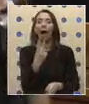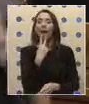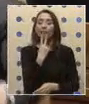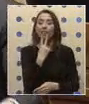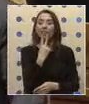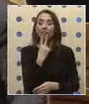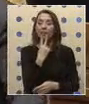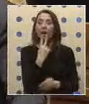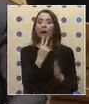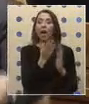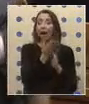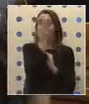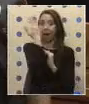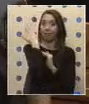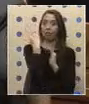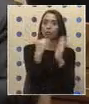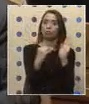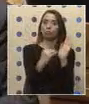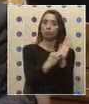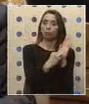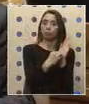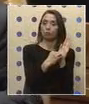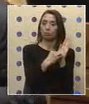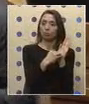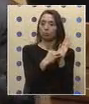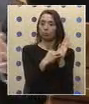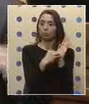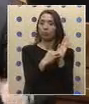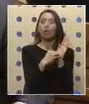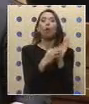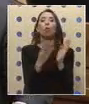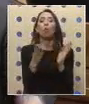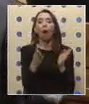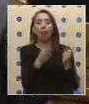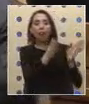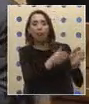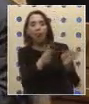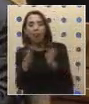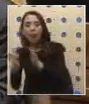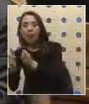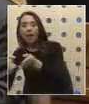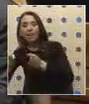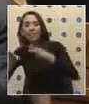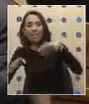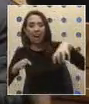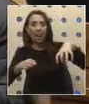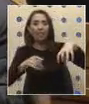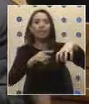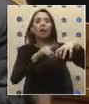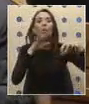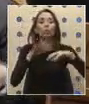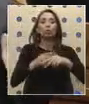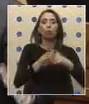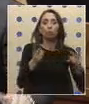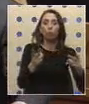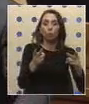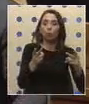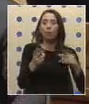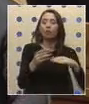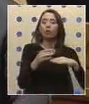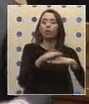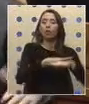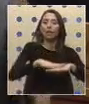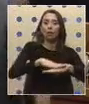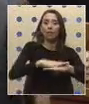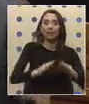que se establecía cuál era el trazado y quedaban afectos a utilidad pública, ya sea en trazado básico en su